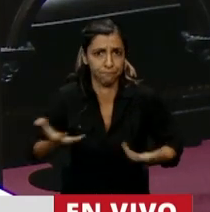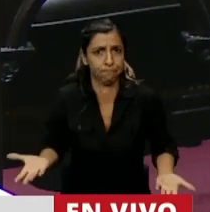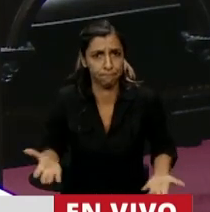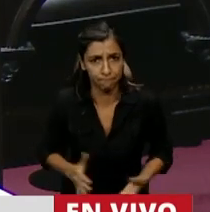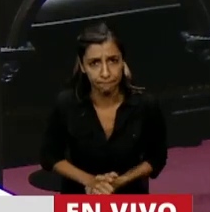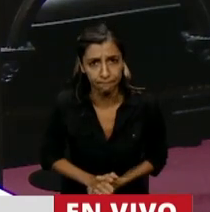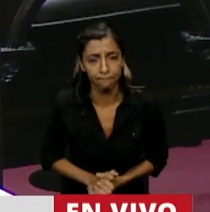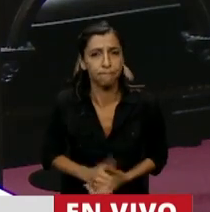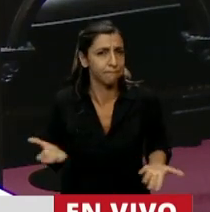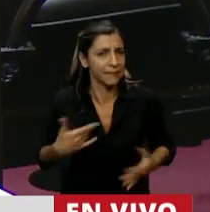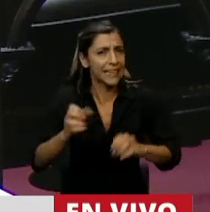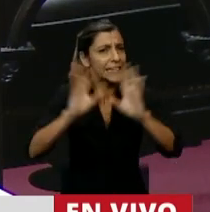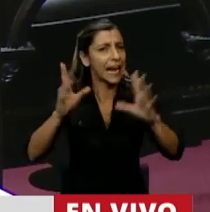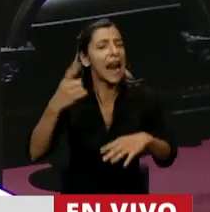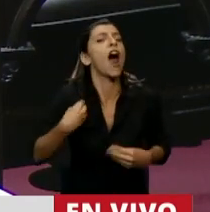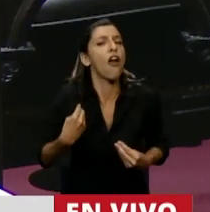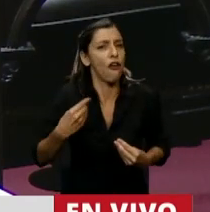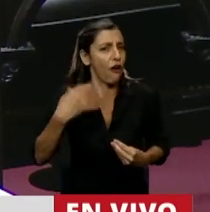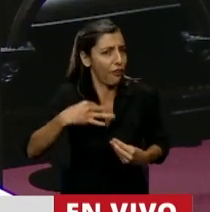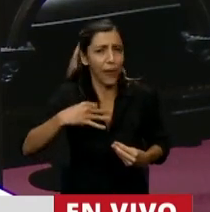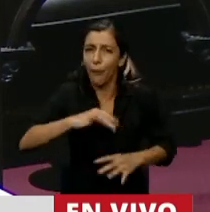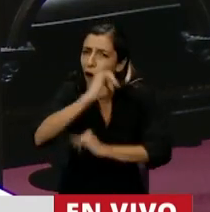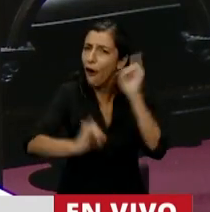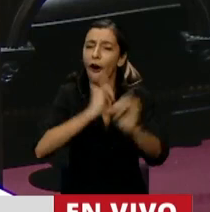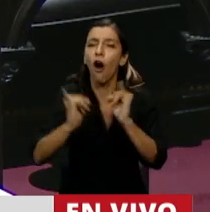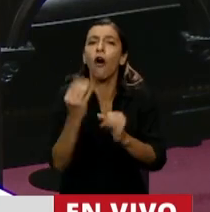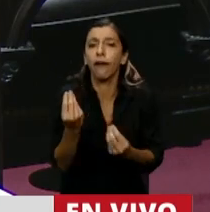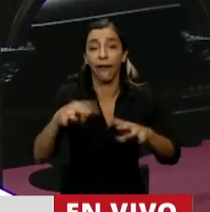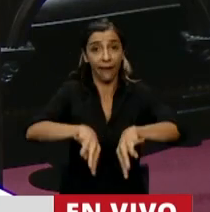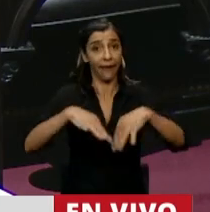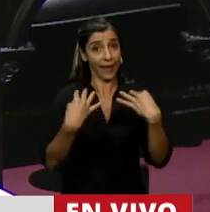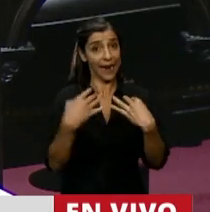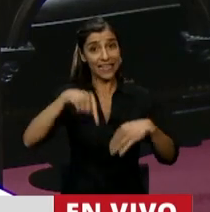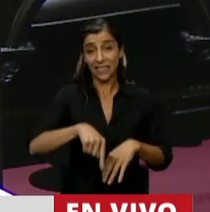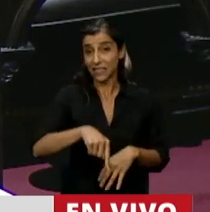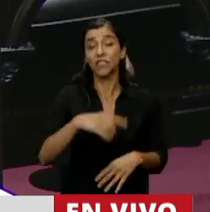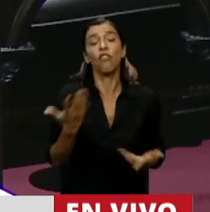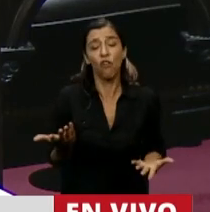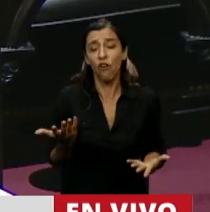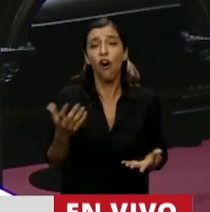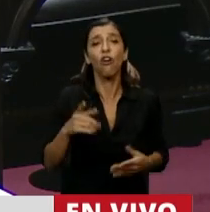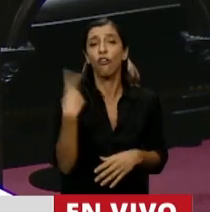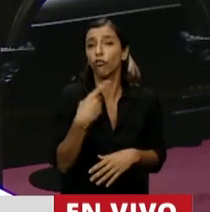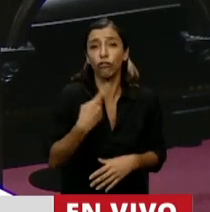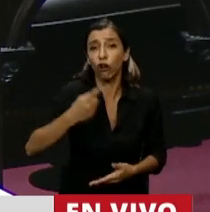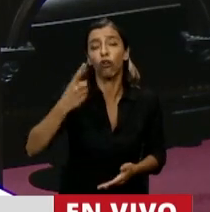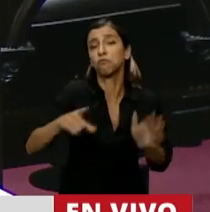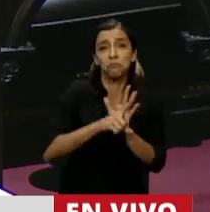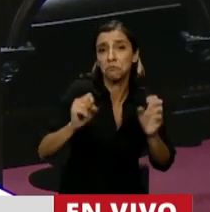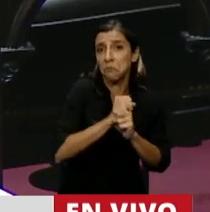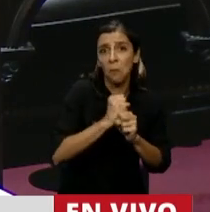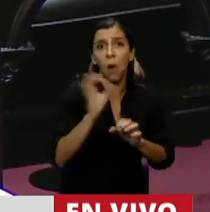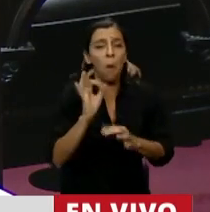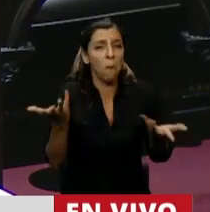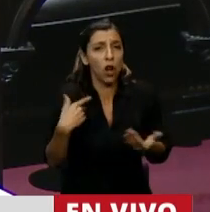Que quede claro además que la única posición que hoy aquí en este recinto obligará a alguien a hacer algo que no desea hacer es de